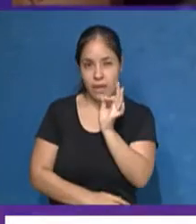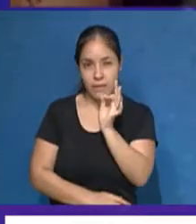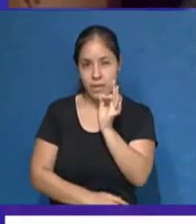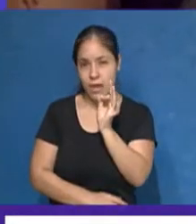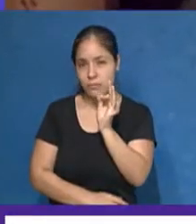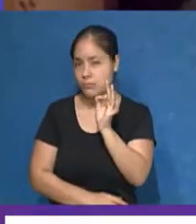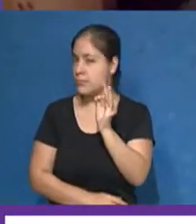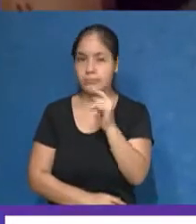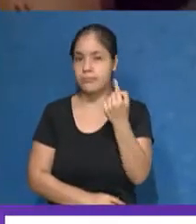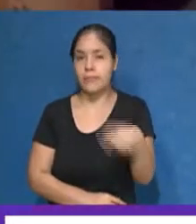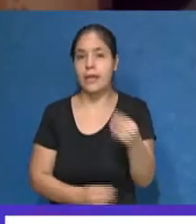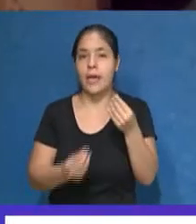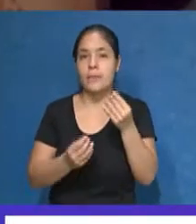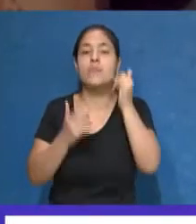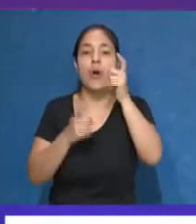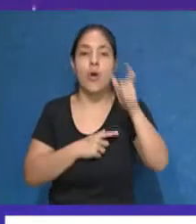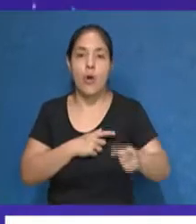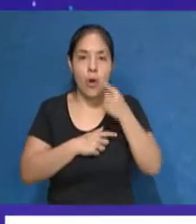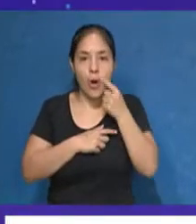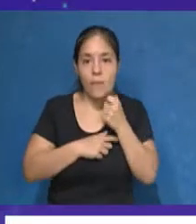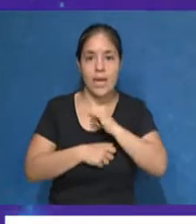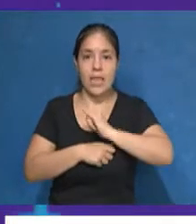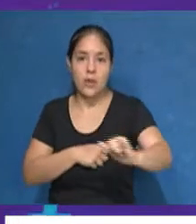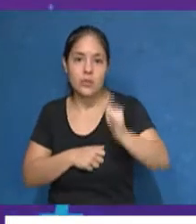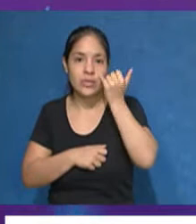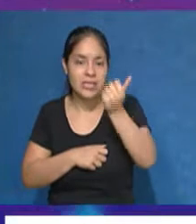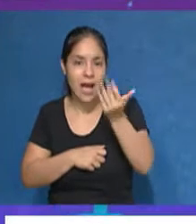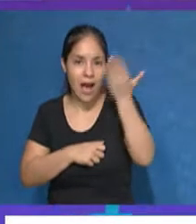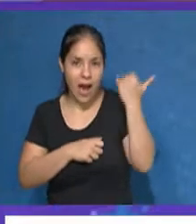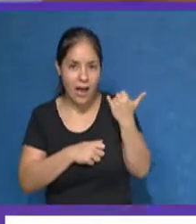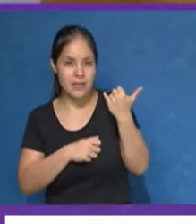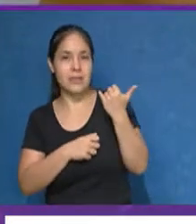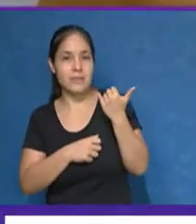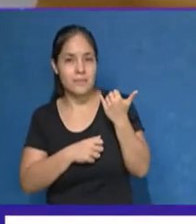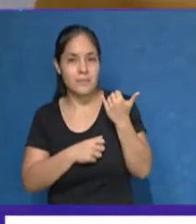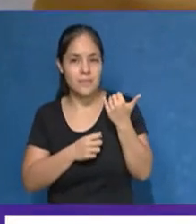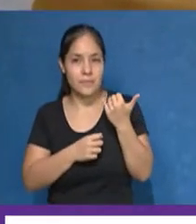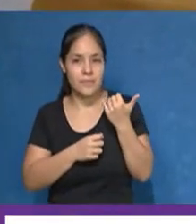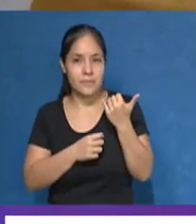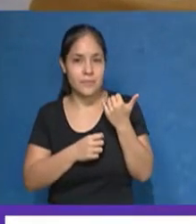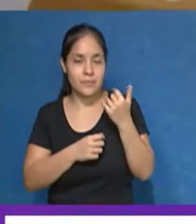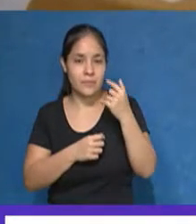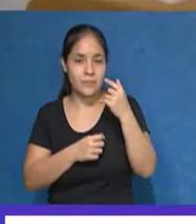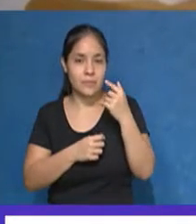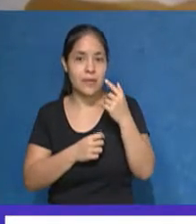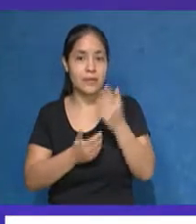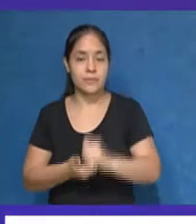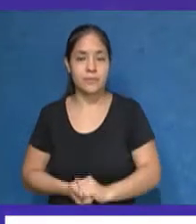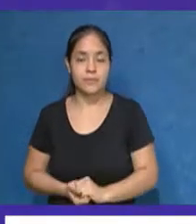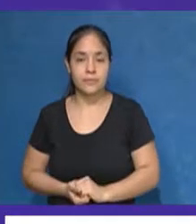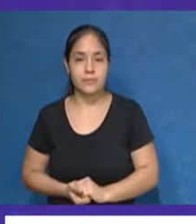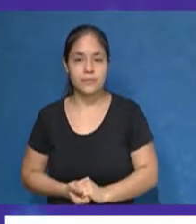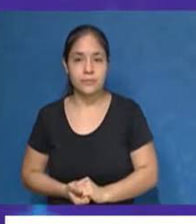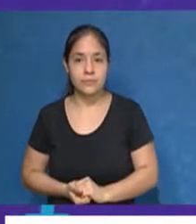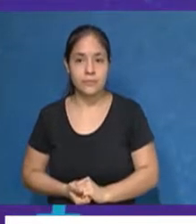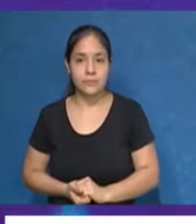detalles sabía acerca de la acusación de este individuo previamente a que llegara a la justicia y hasta qué punto